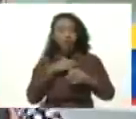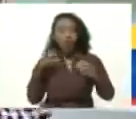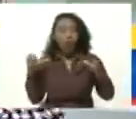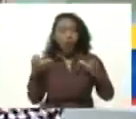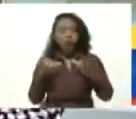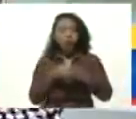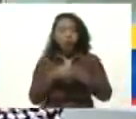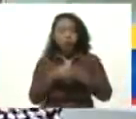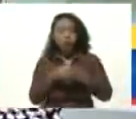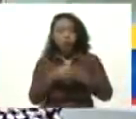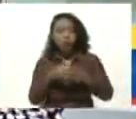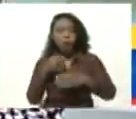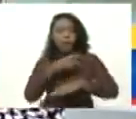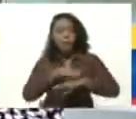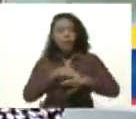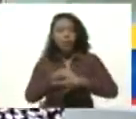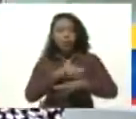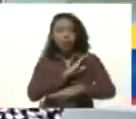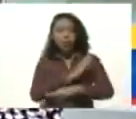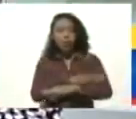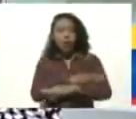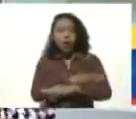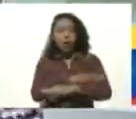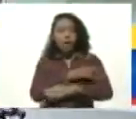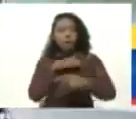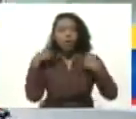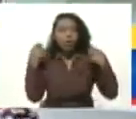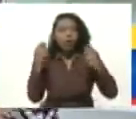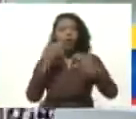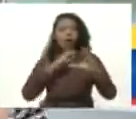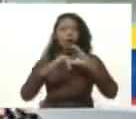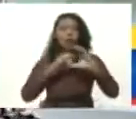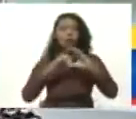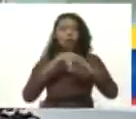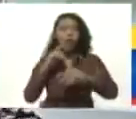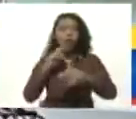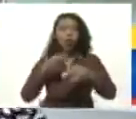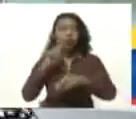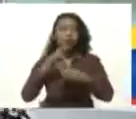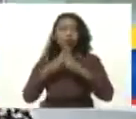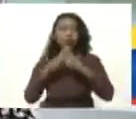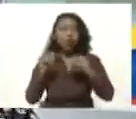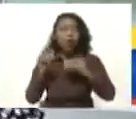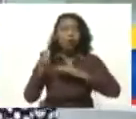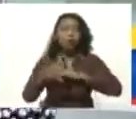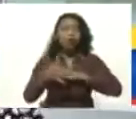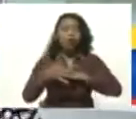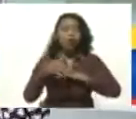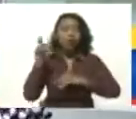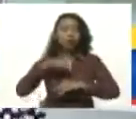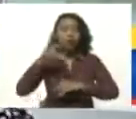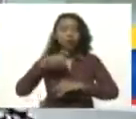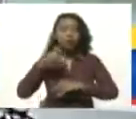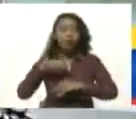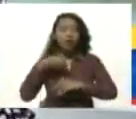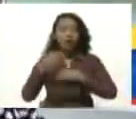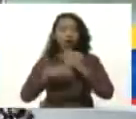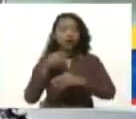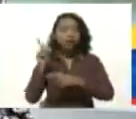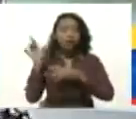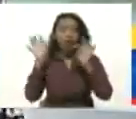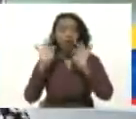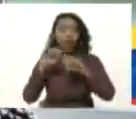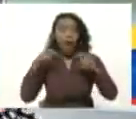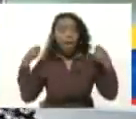reunido con el ministro del Poder Popular para la comunicación, para usar todas las tecnologías necesarias y hacer de esta